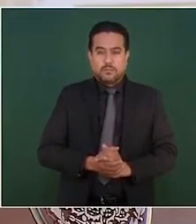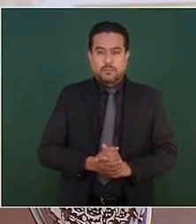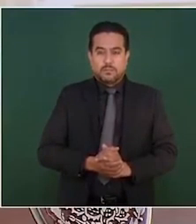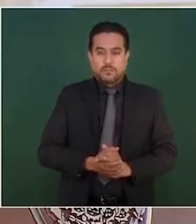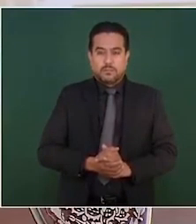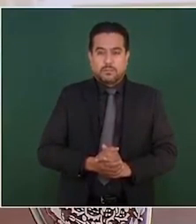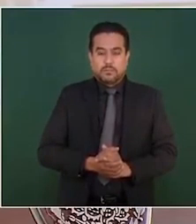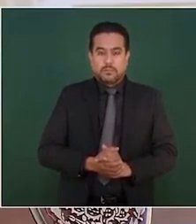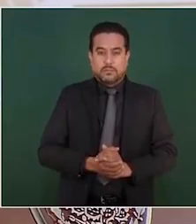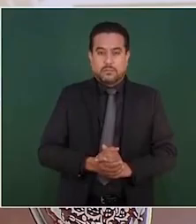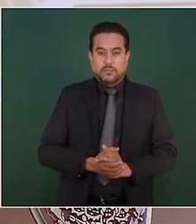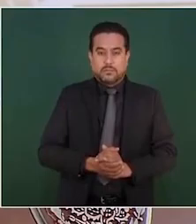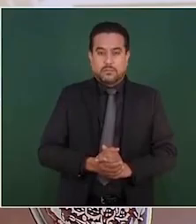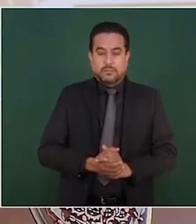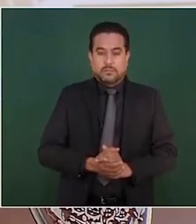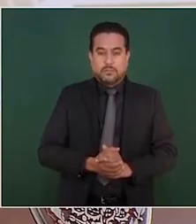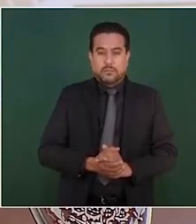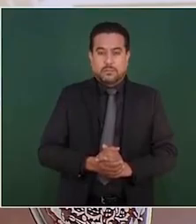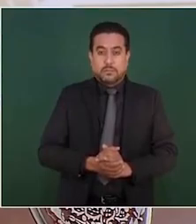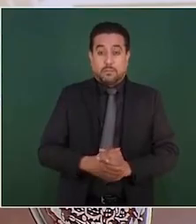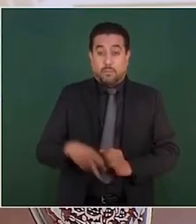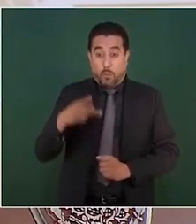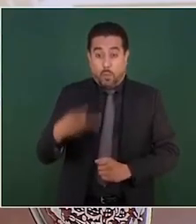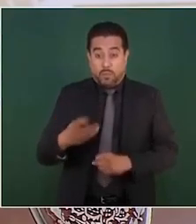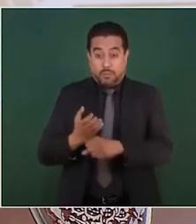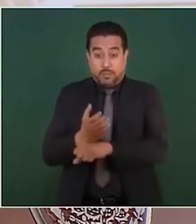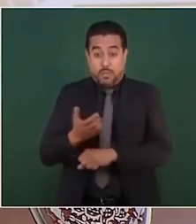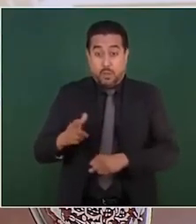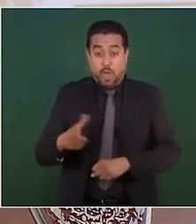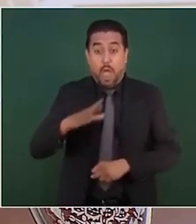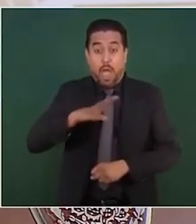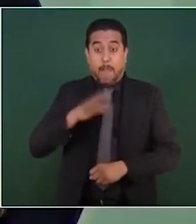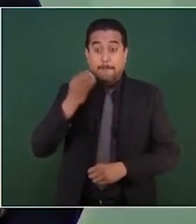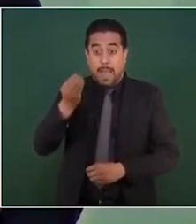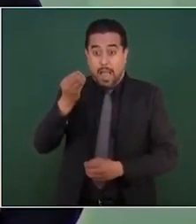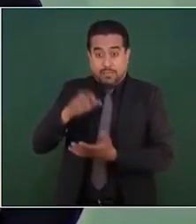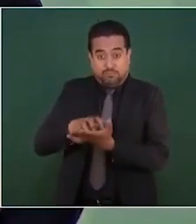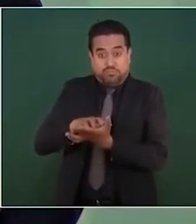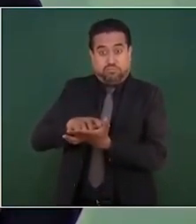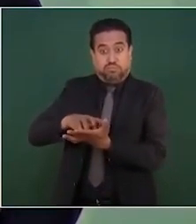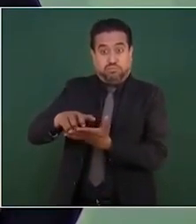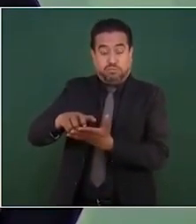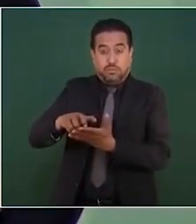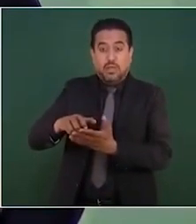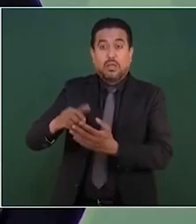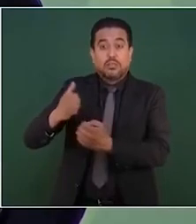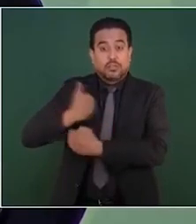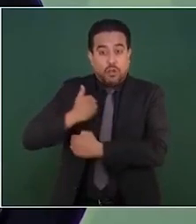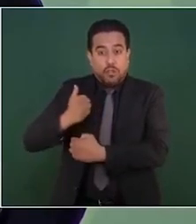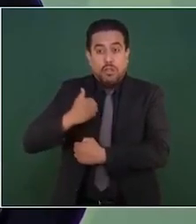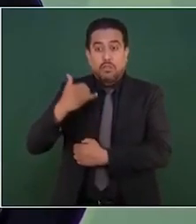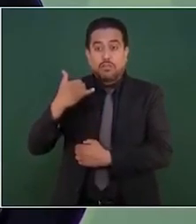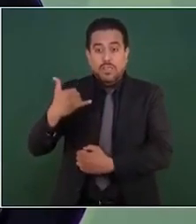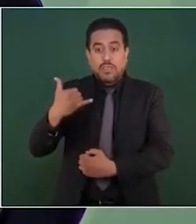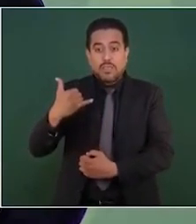que tiene más elementos, tanto de la Guardia Nacional como del Ejército,